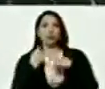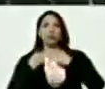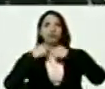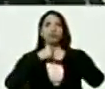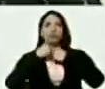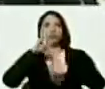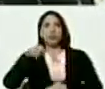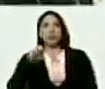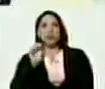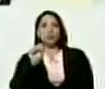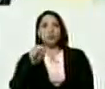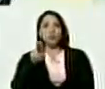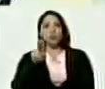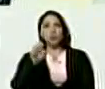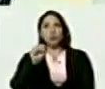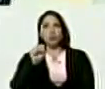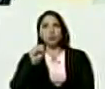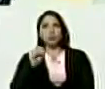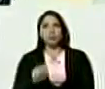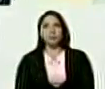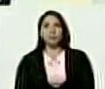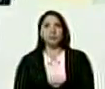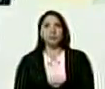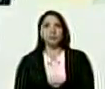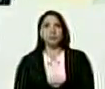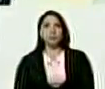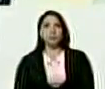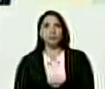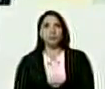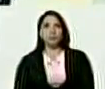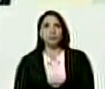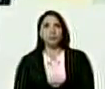Jesús Manuel Rondón, ya que,